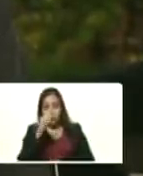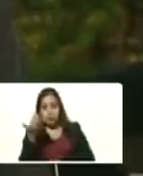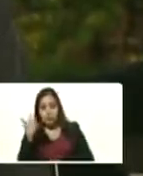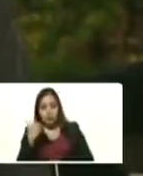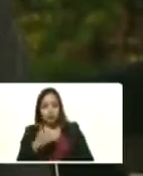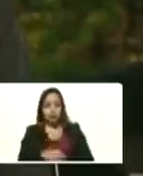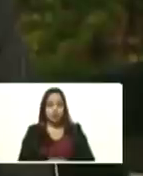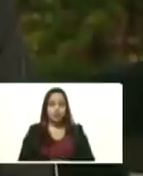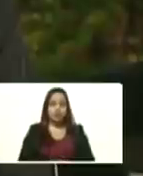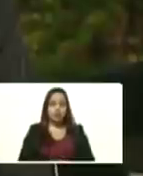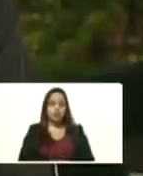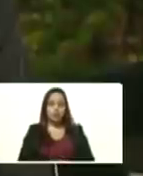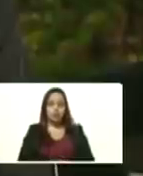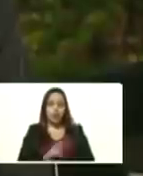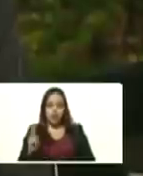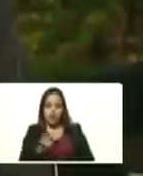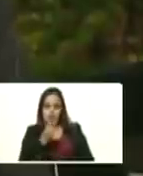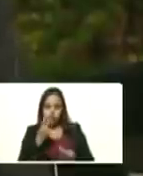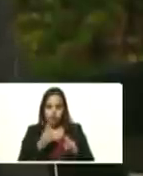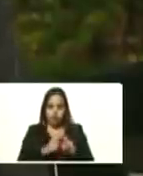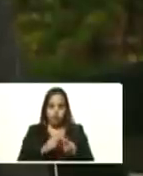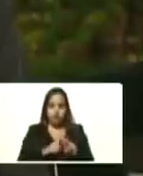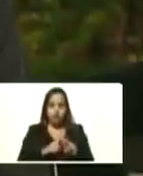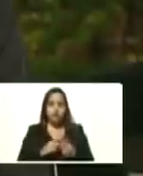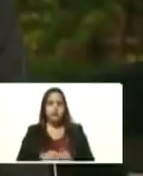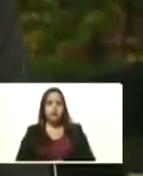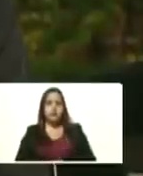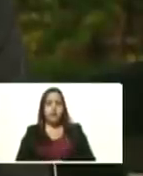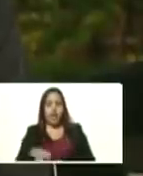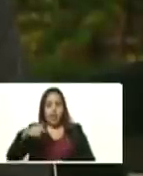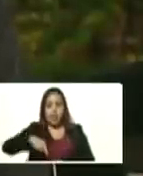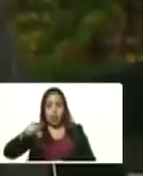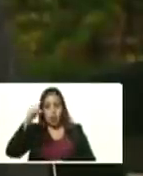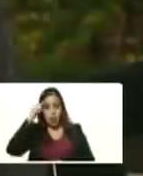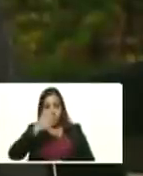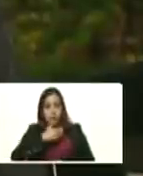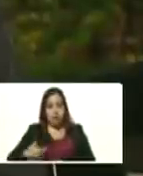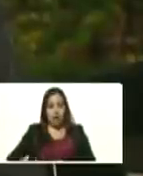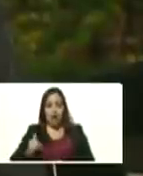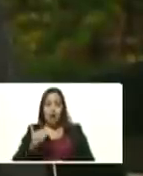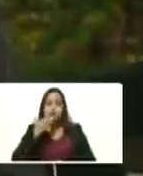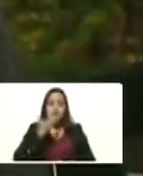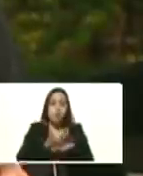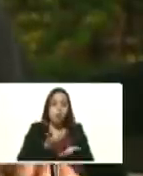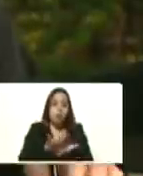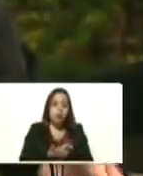y en segundo lugar el día de hoy presidente recibimos la propuesta